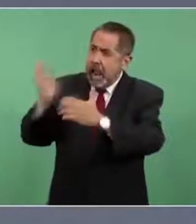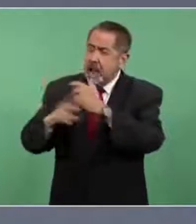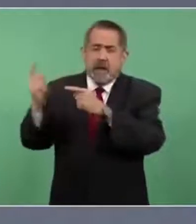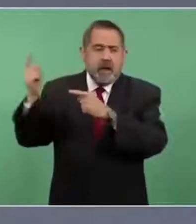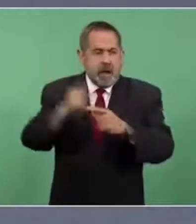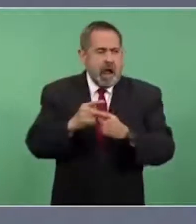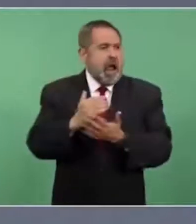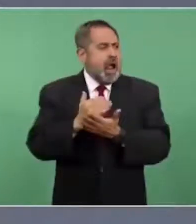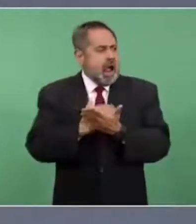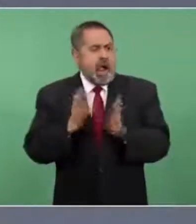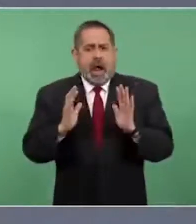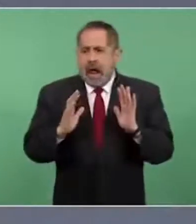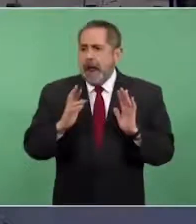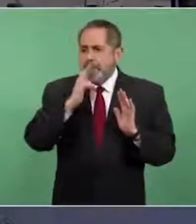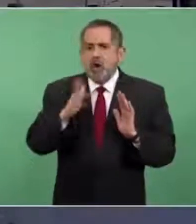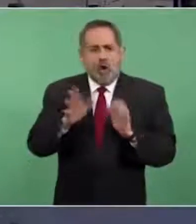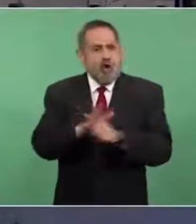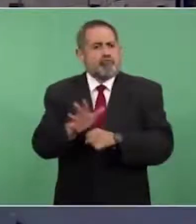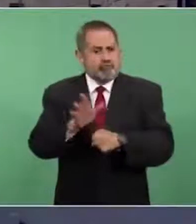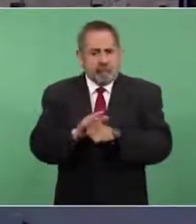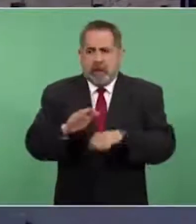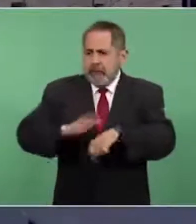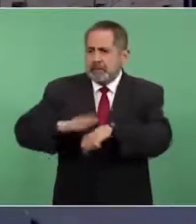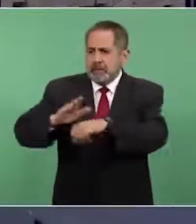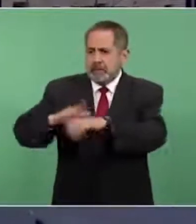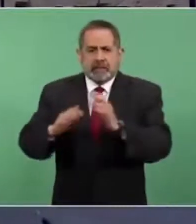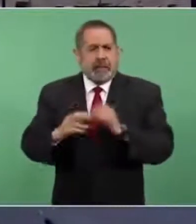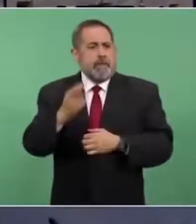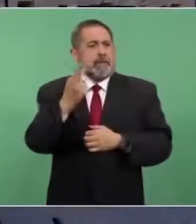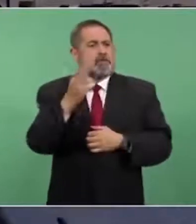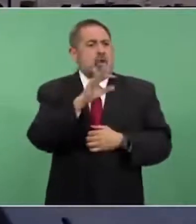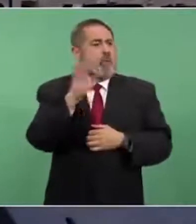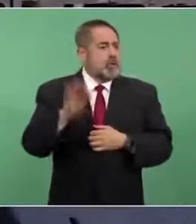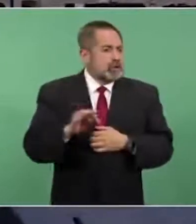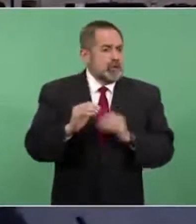se reducirá en 25%.